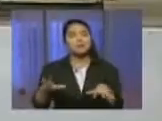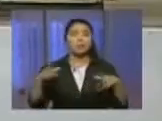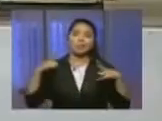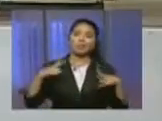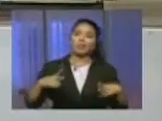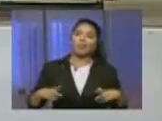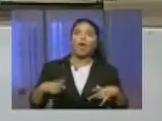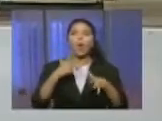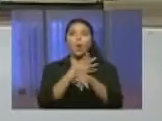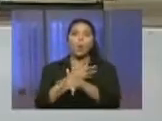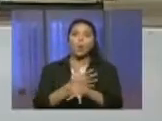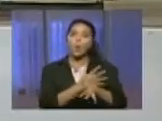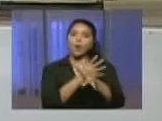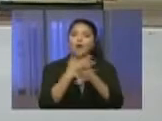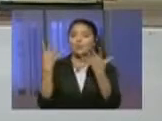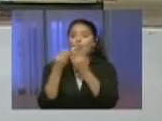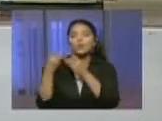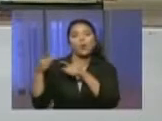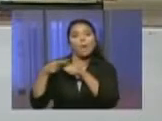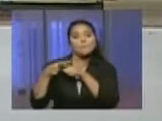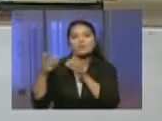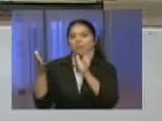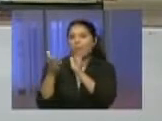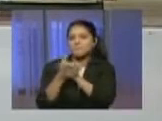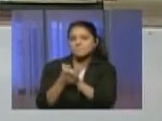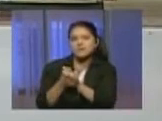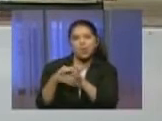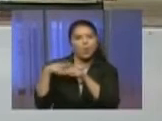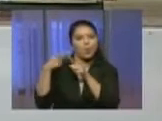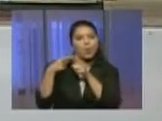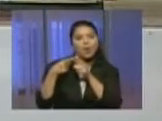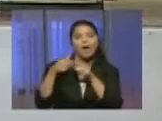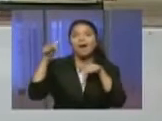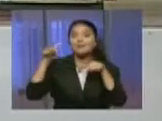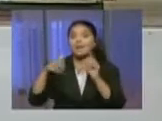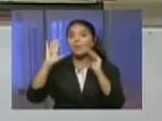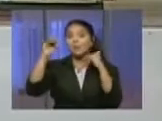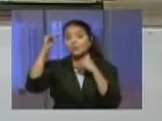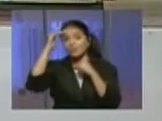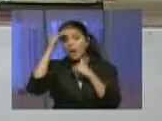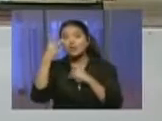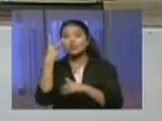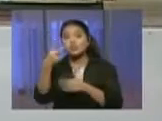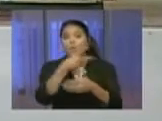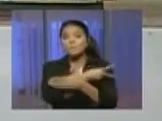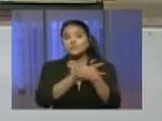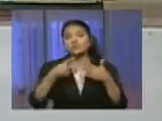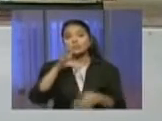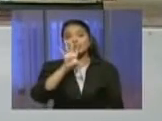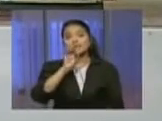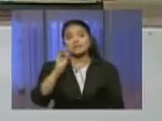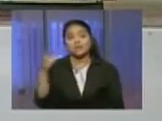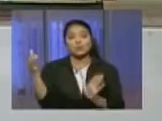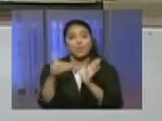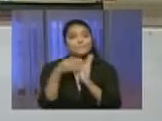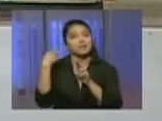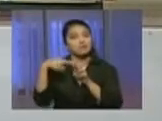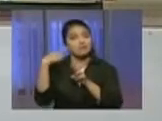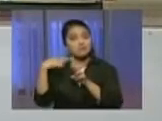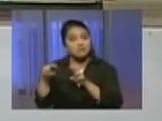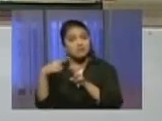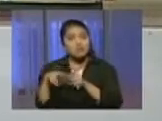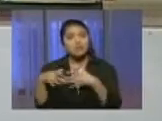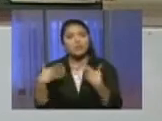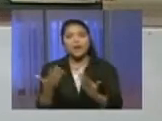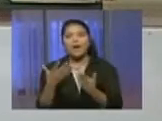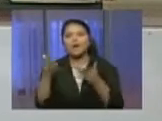estuvieron jugando con unos primos con unos amigos estamos atendiendo a 2,500000 niños y niñas en los programas